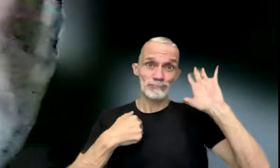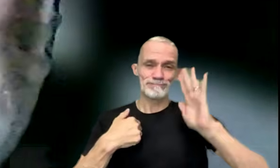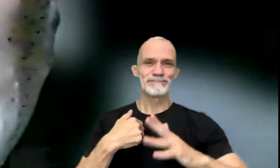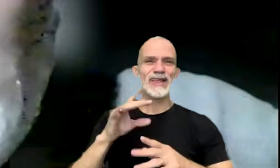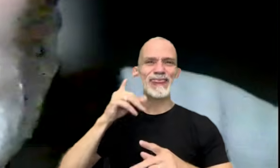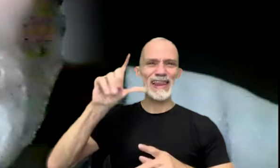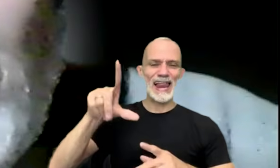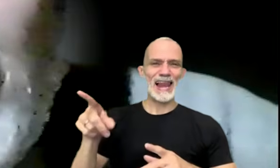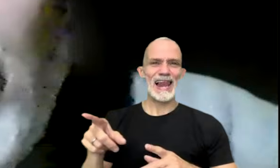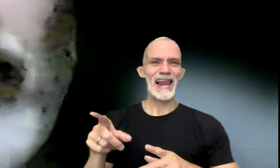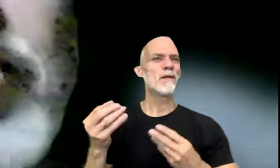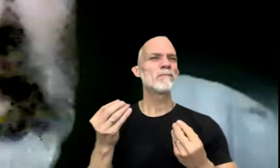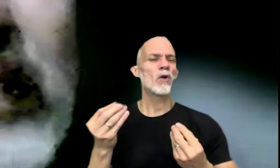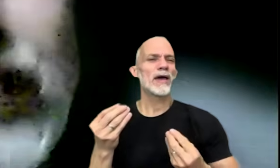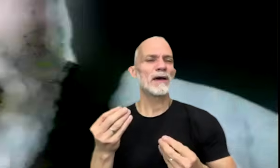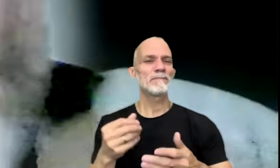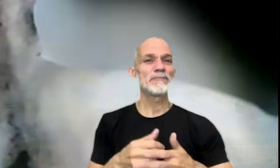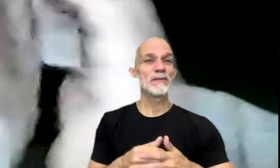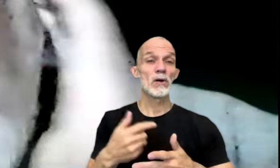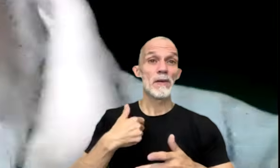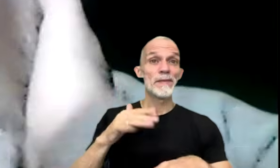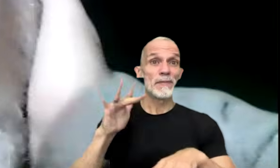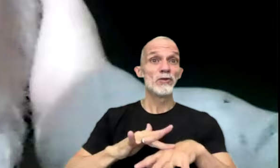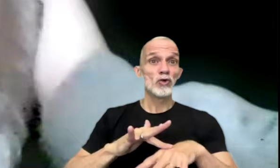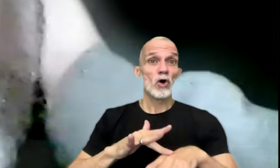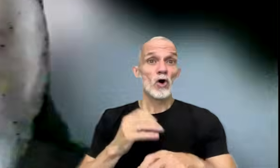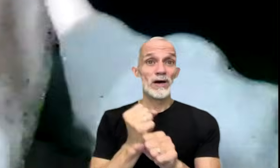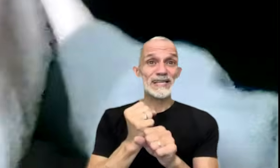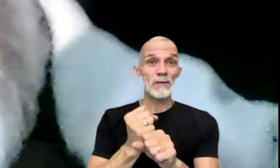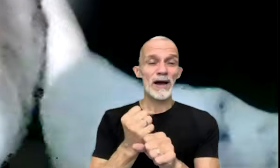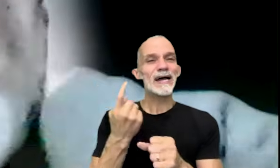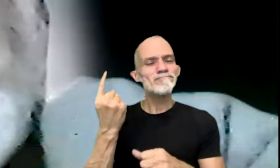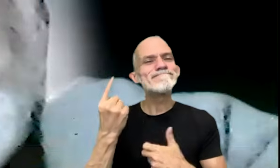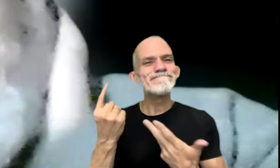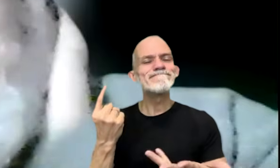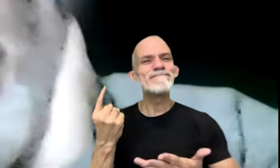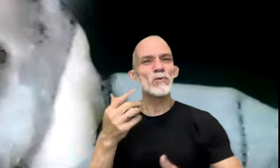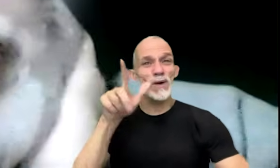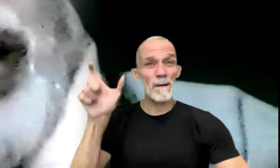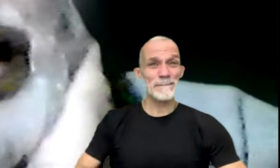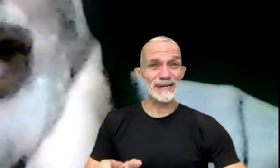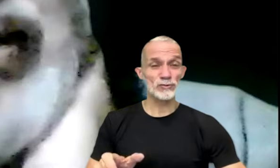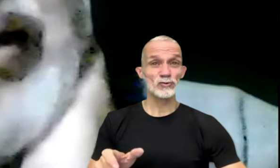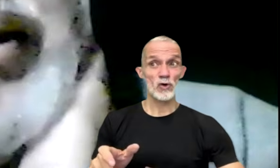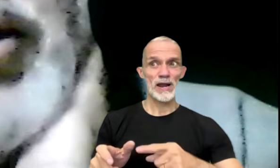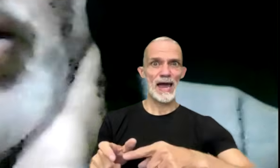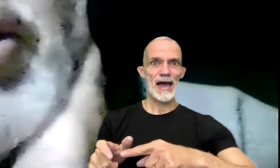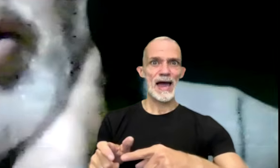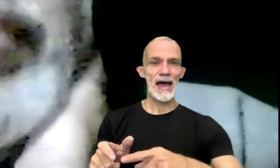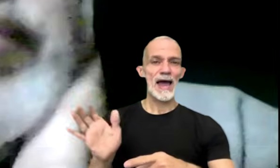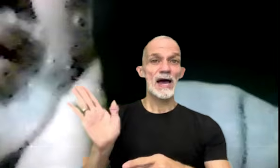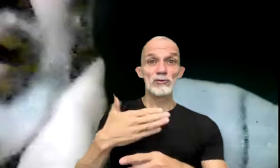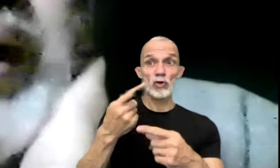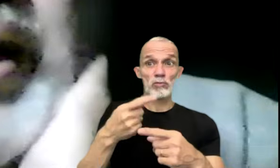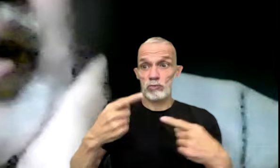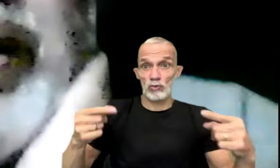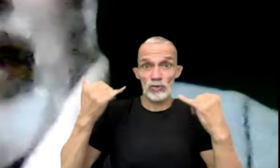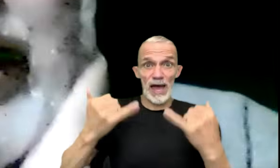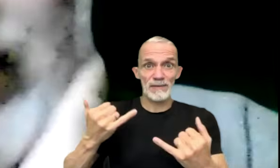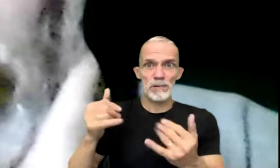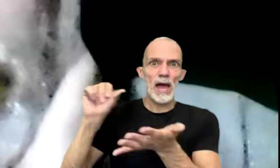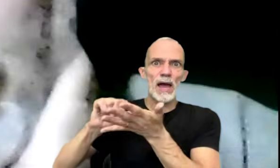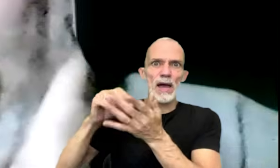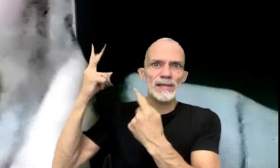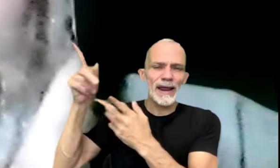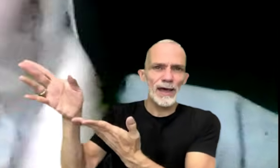hice yo en función de que me tocó trabajar un caso de una persona que todo lo que tenía estaba